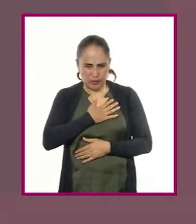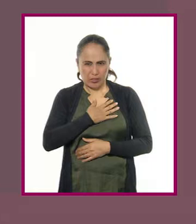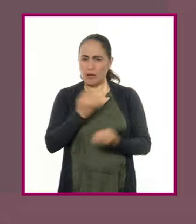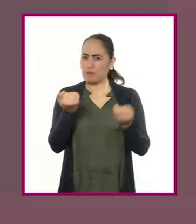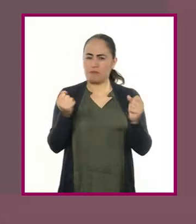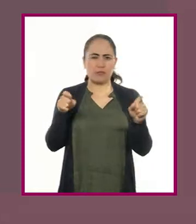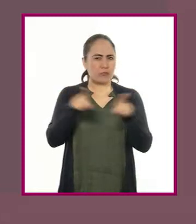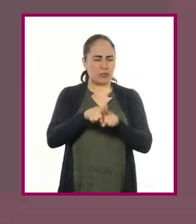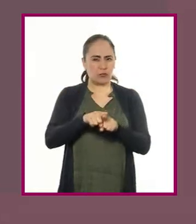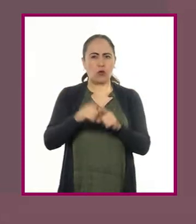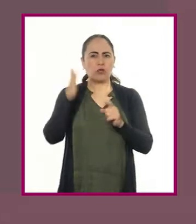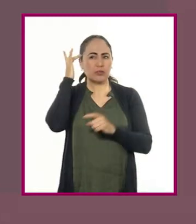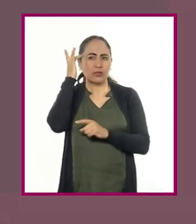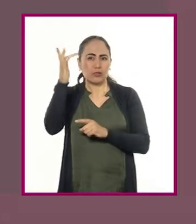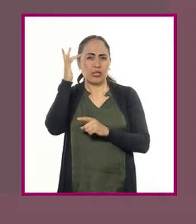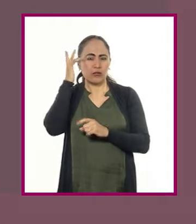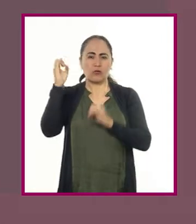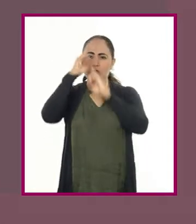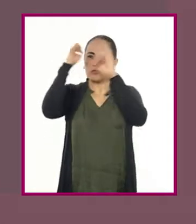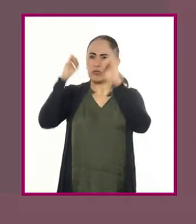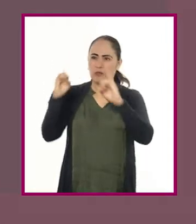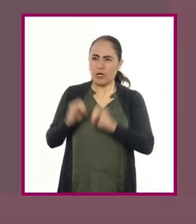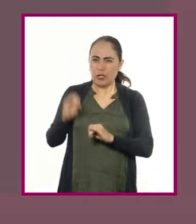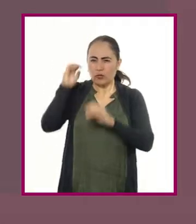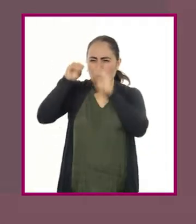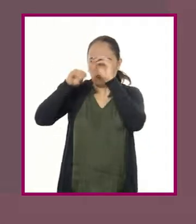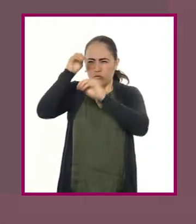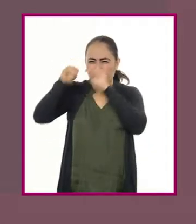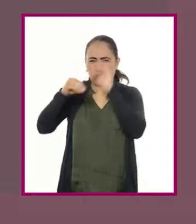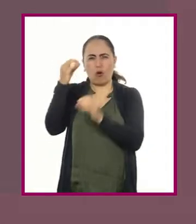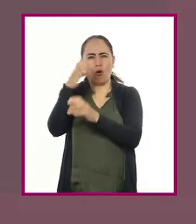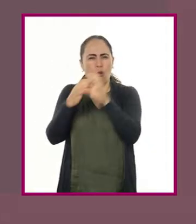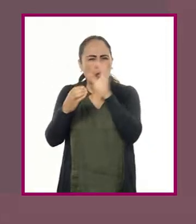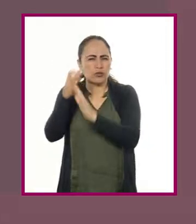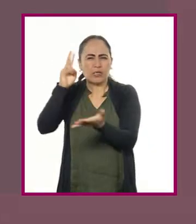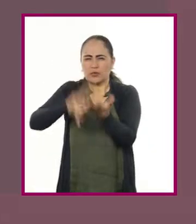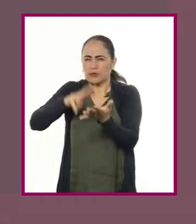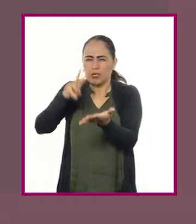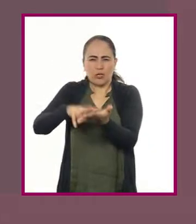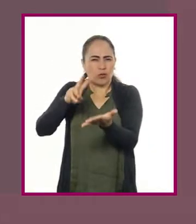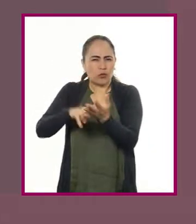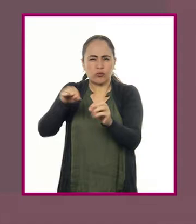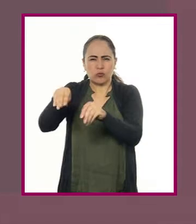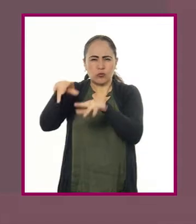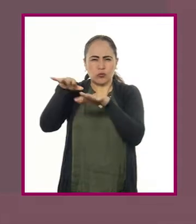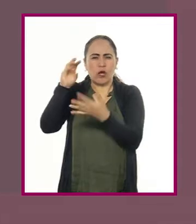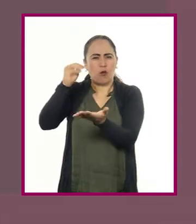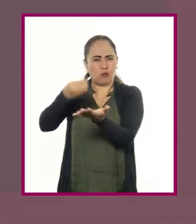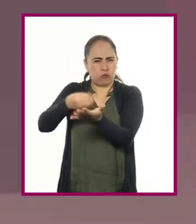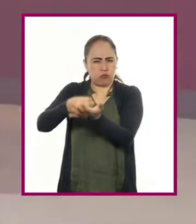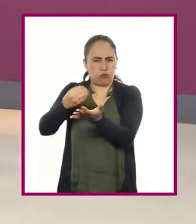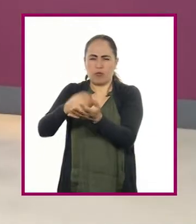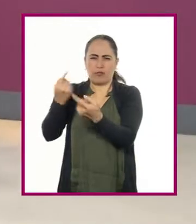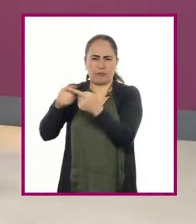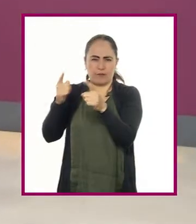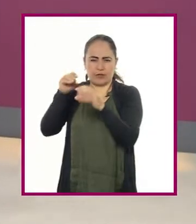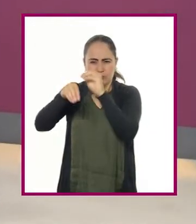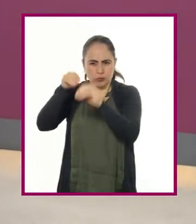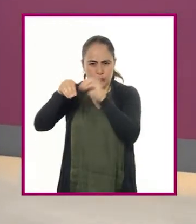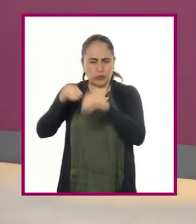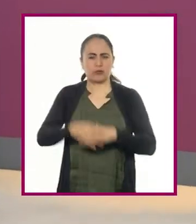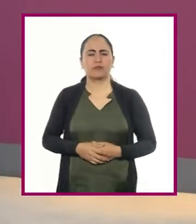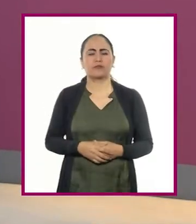santos fundadores en andas y cubiertos de joyas. Un grupo de acólitos, sonando campanitas de